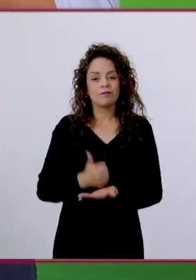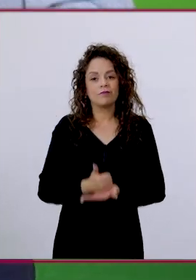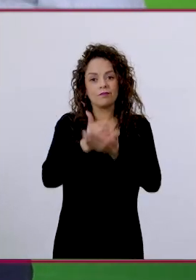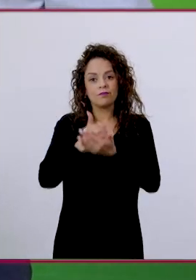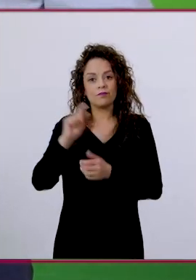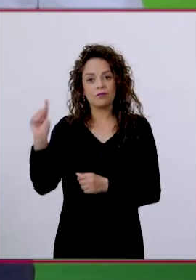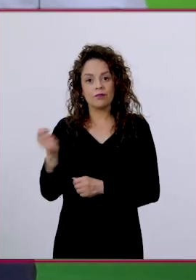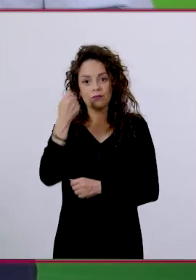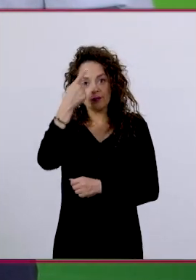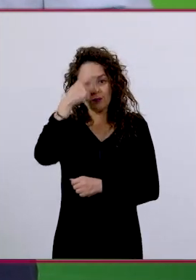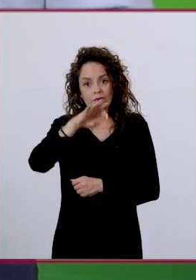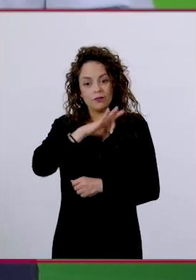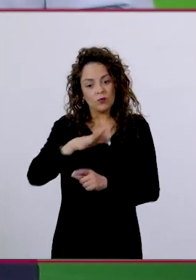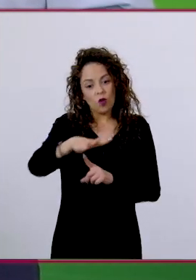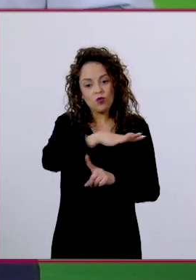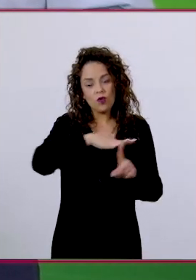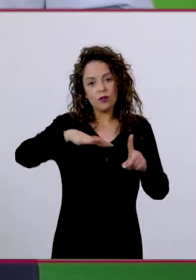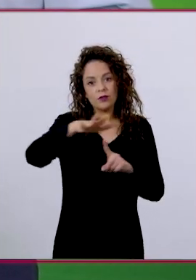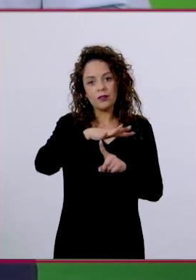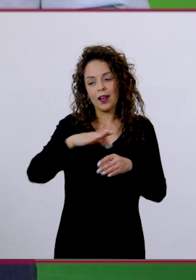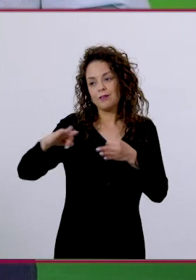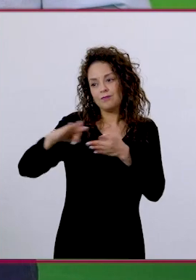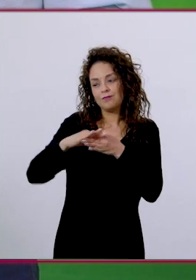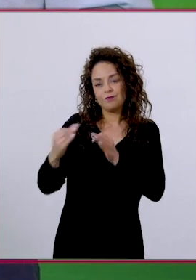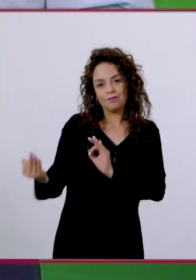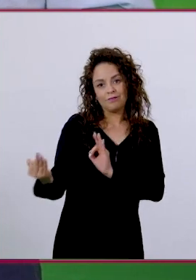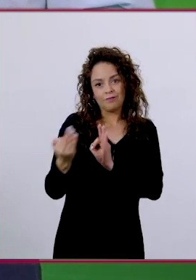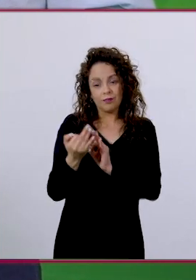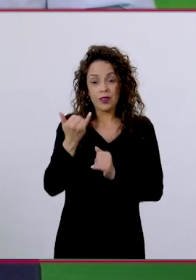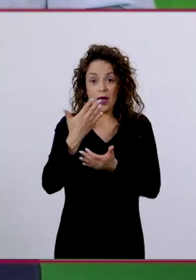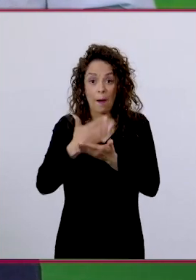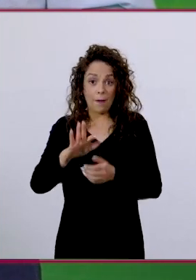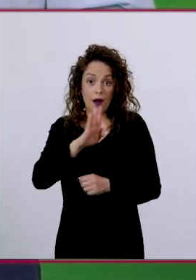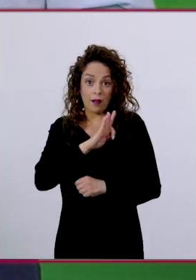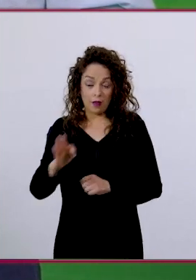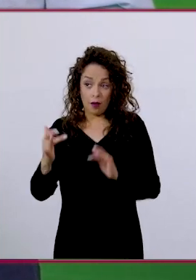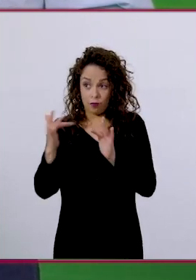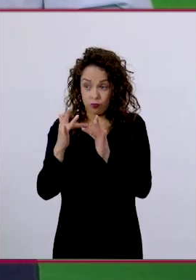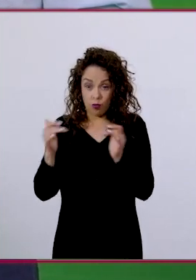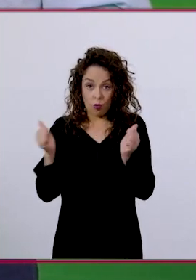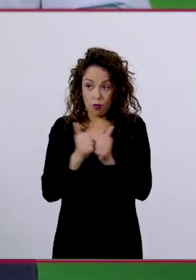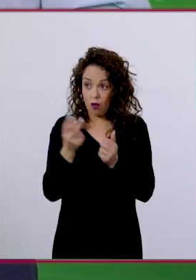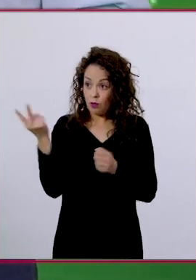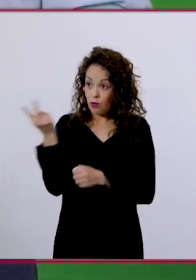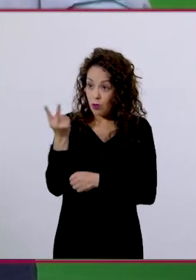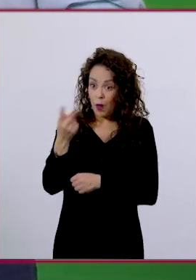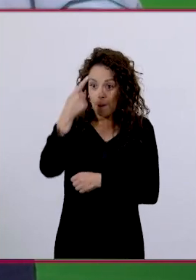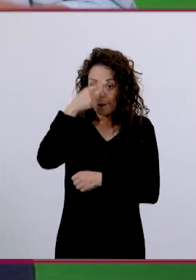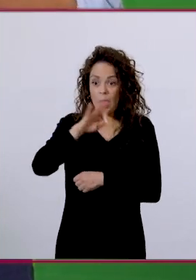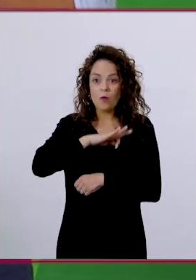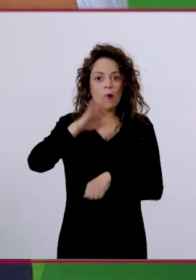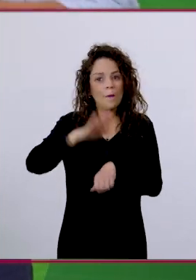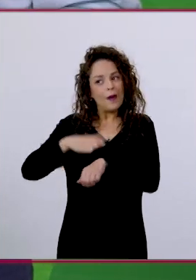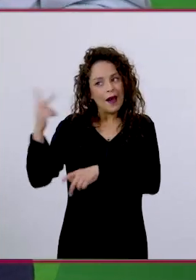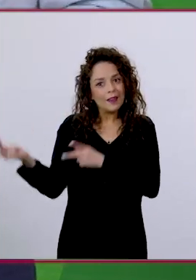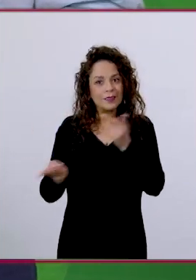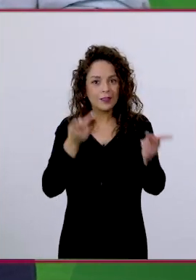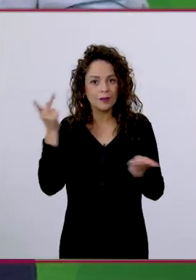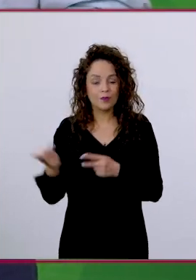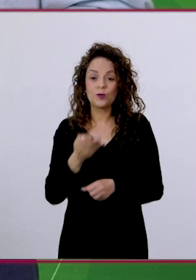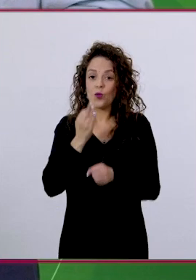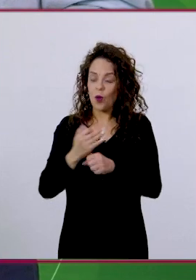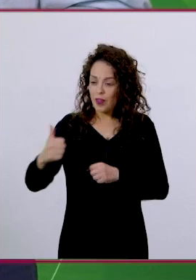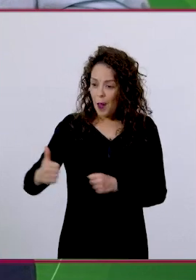a esos contextos. Además de tener la oportunidad de conectarnos con Eli y Genaro para hacerles más preguntas. Sí, y justo